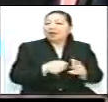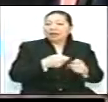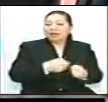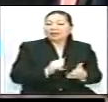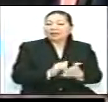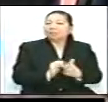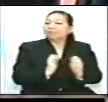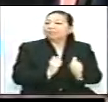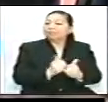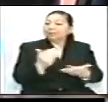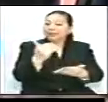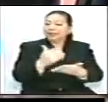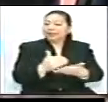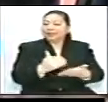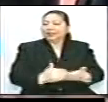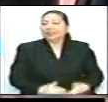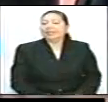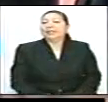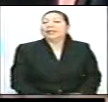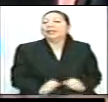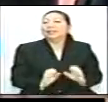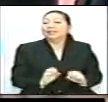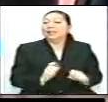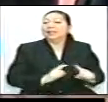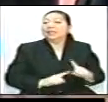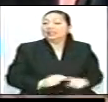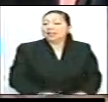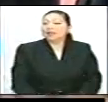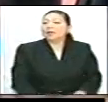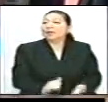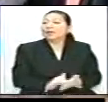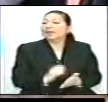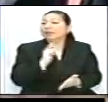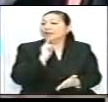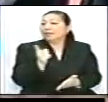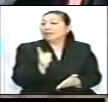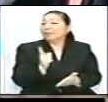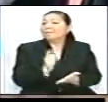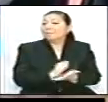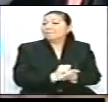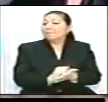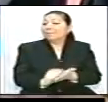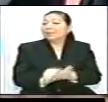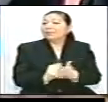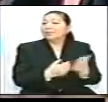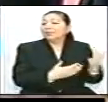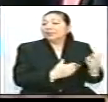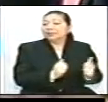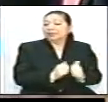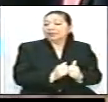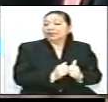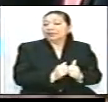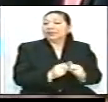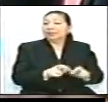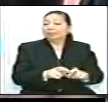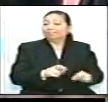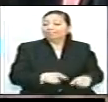nunca fue agendado. Y eso es algo que está desde hace meses pendiente de entrar en el